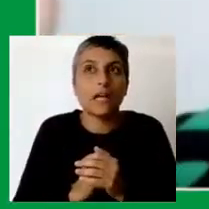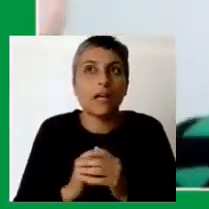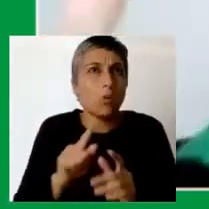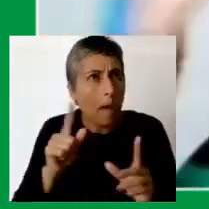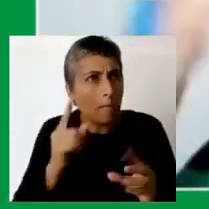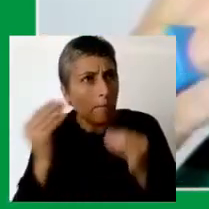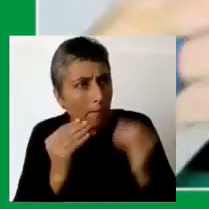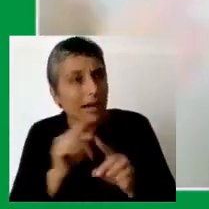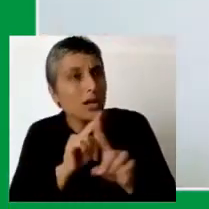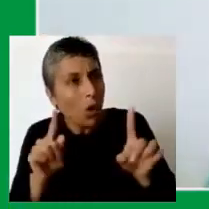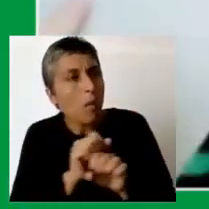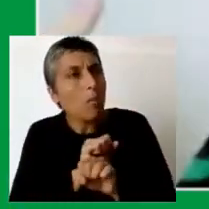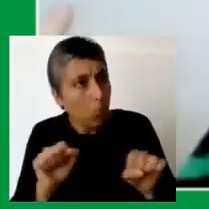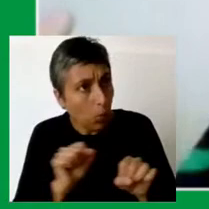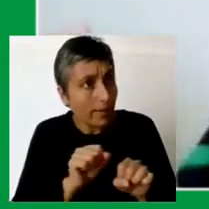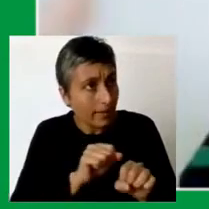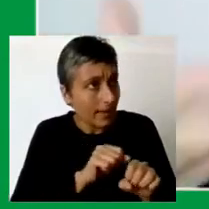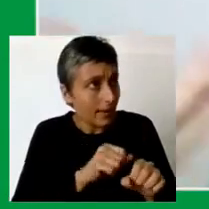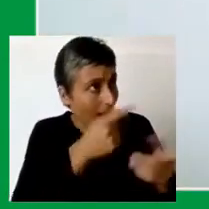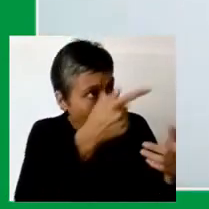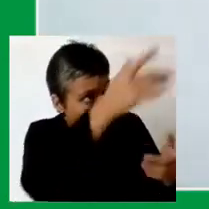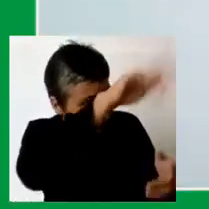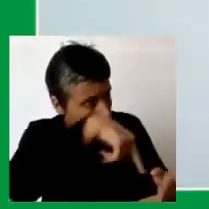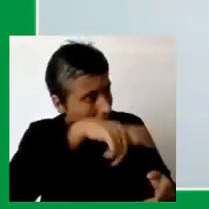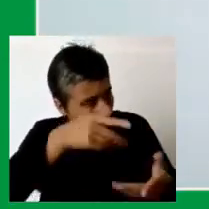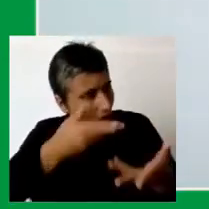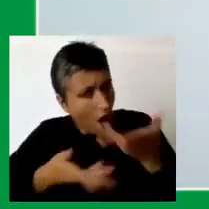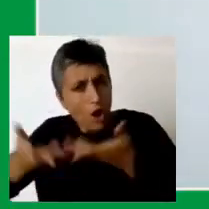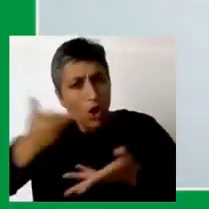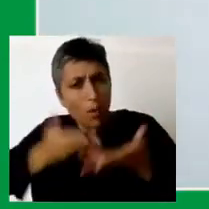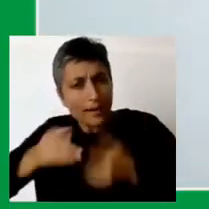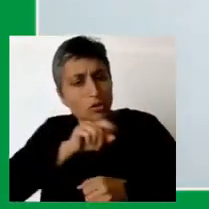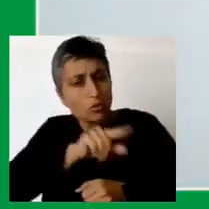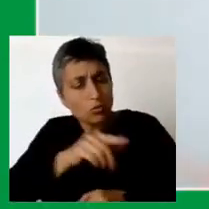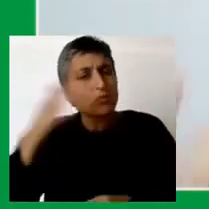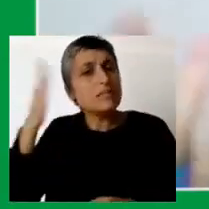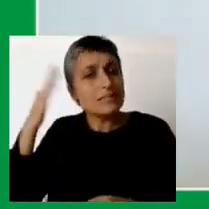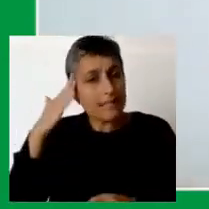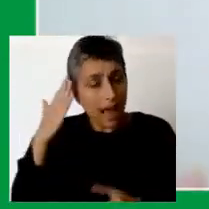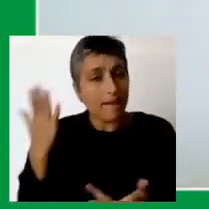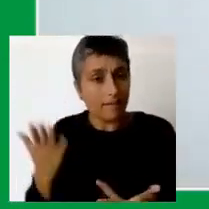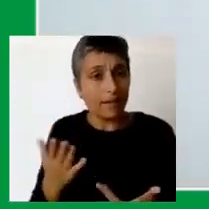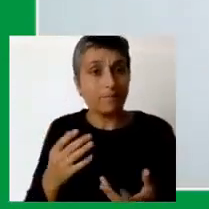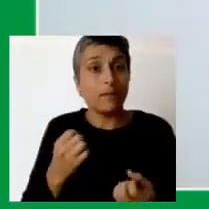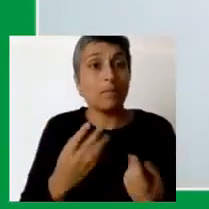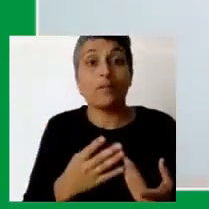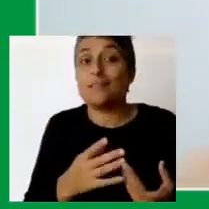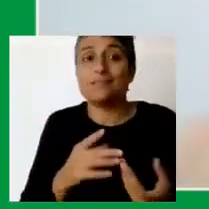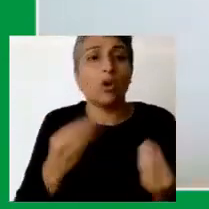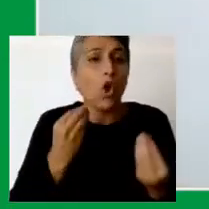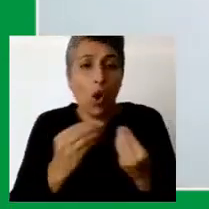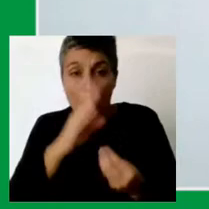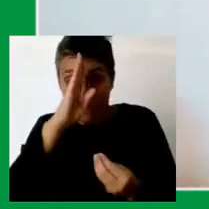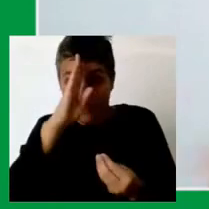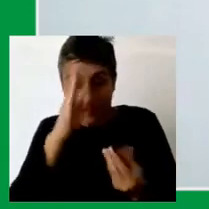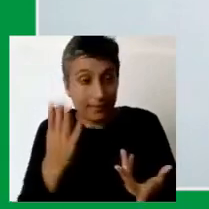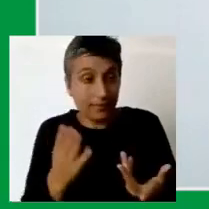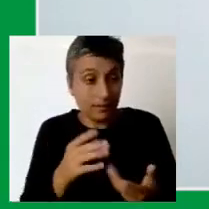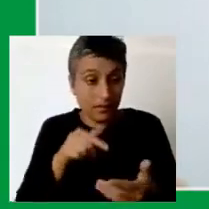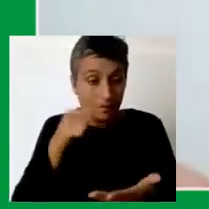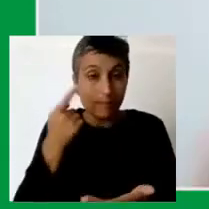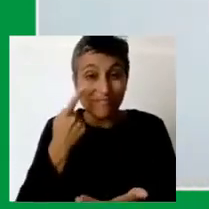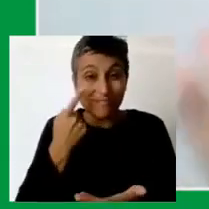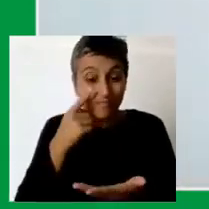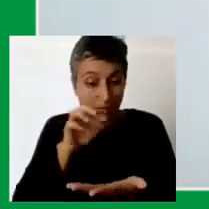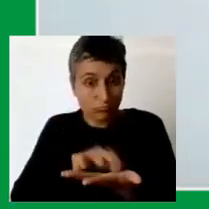sin miedo, sin preocupación, que traigan sus saberes, ¿no? Sus saberes informales, porque los aprendieron haciendo, ¿no? Aprender haciendo es una